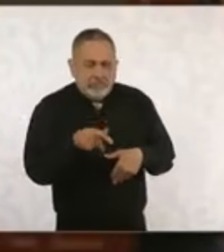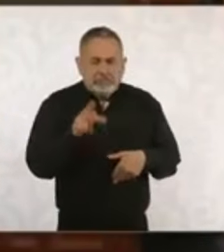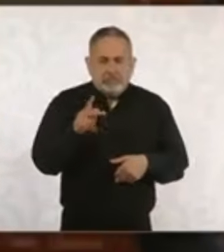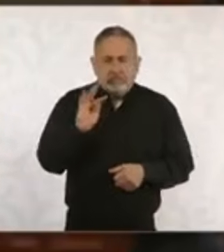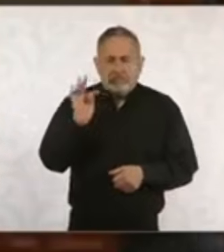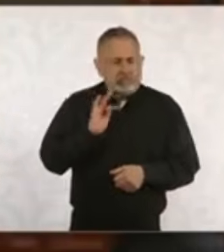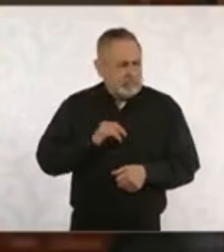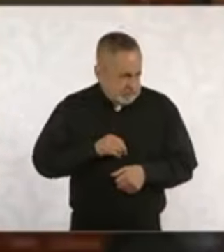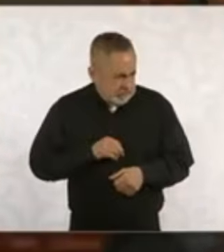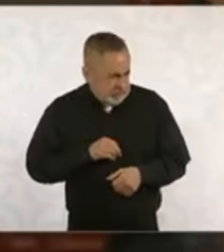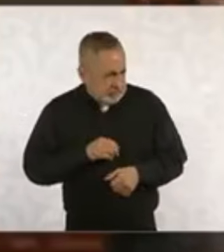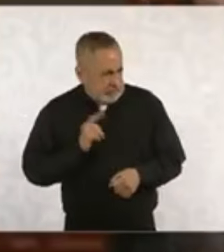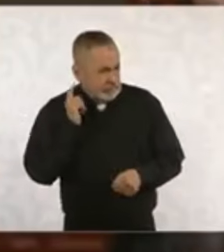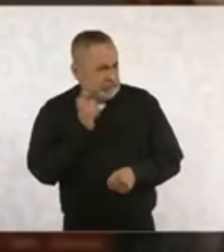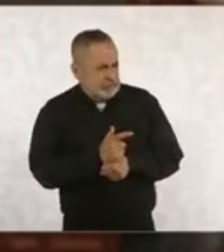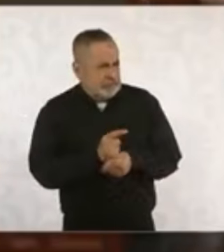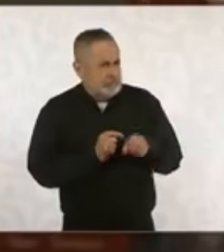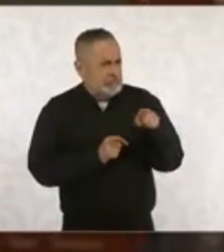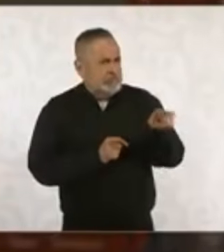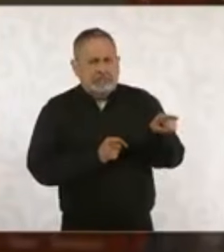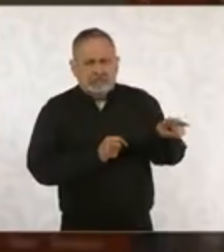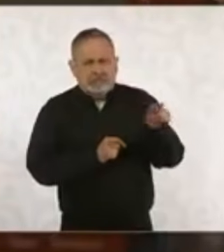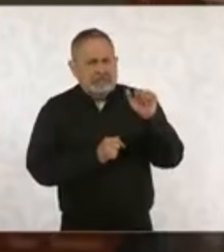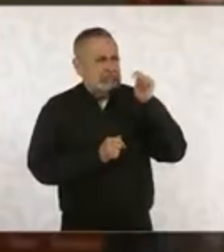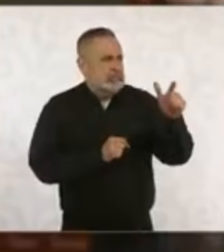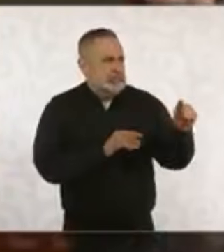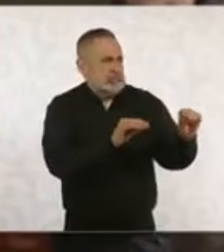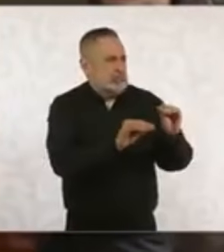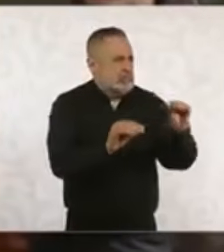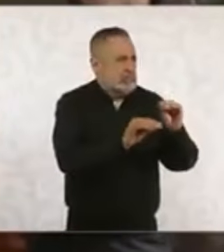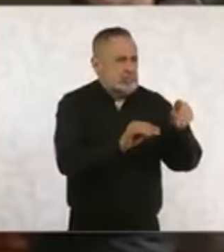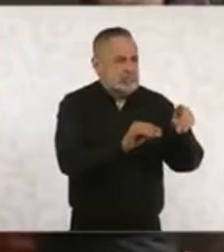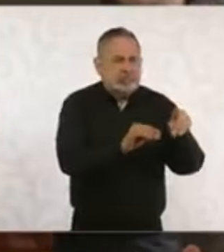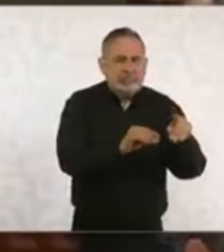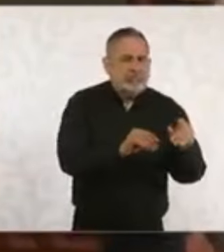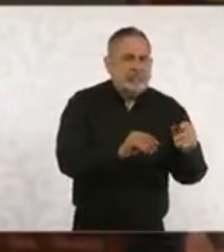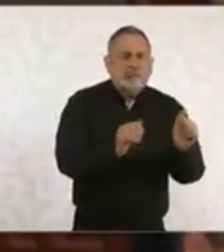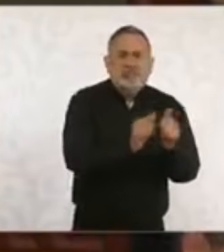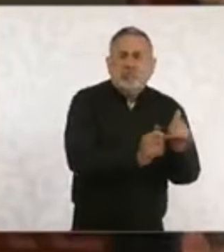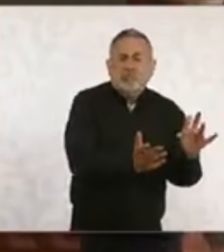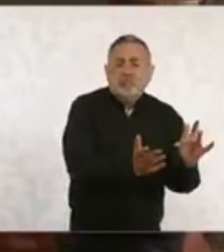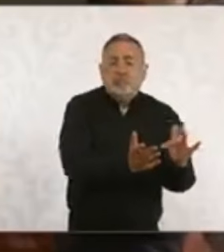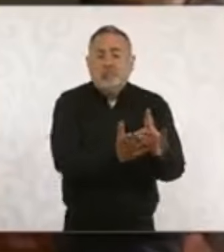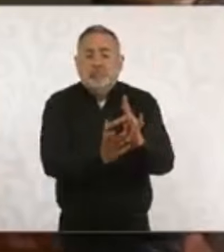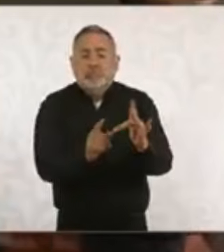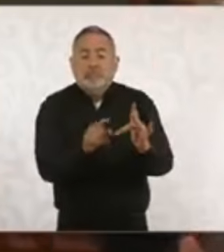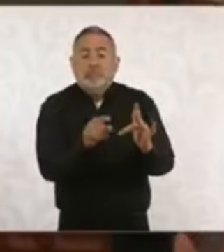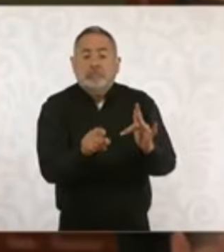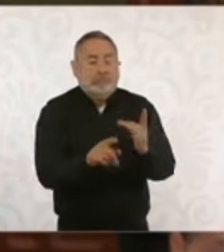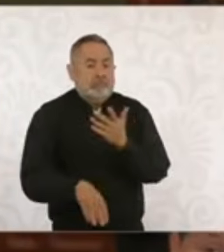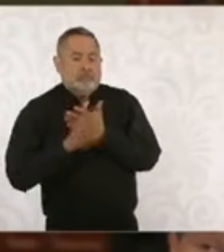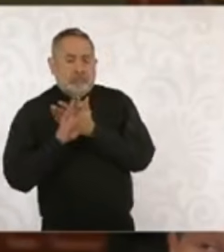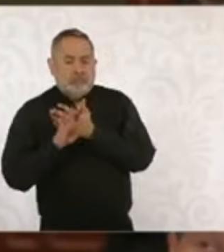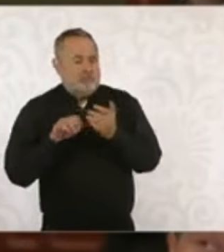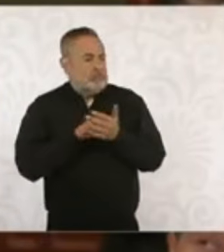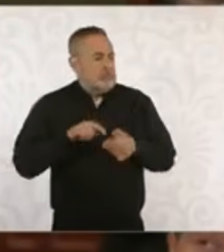detectara algún apoyo o respaldo a algún movimiento, alguna ideología, dígase algún empresario que se afirme como